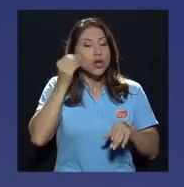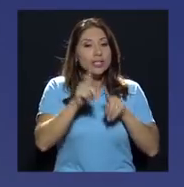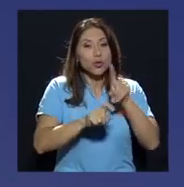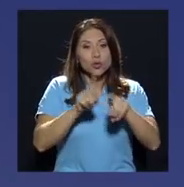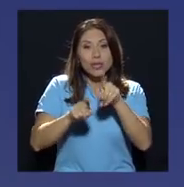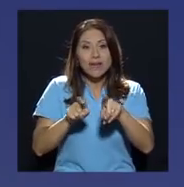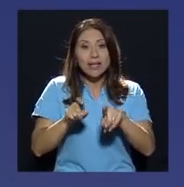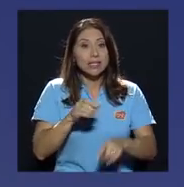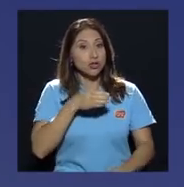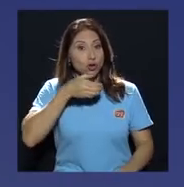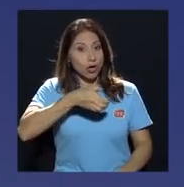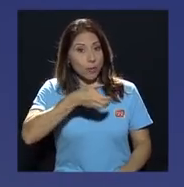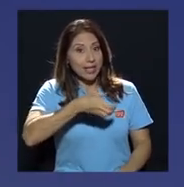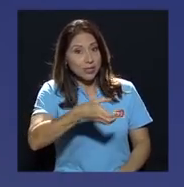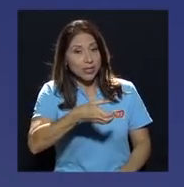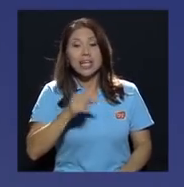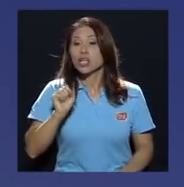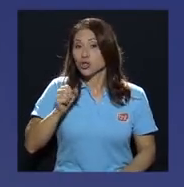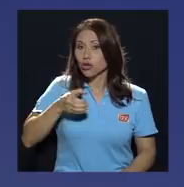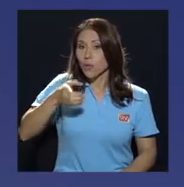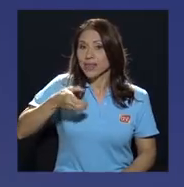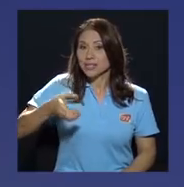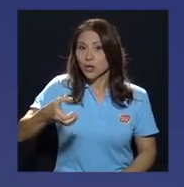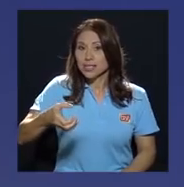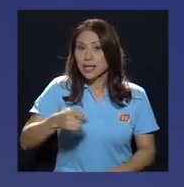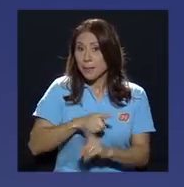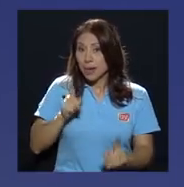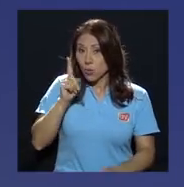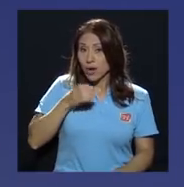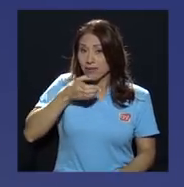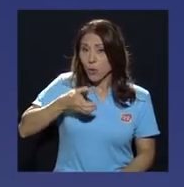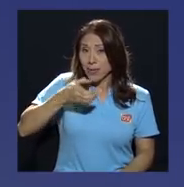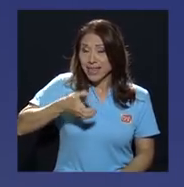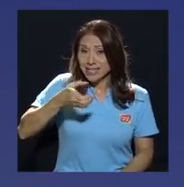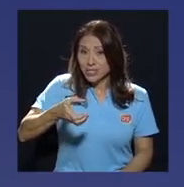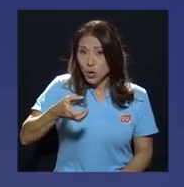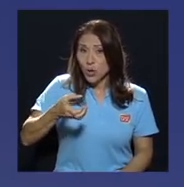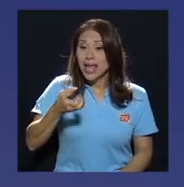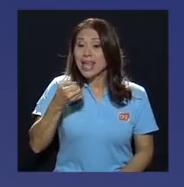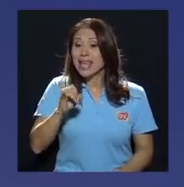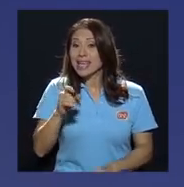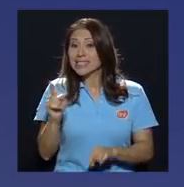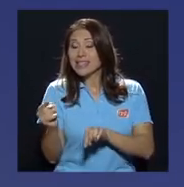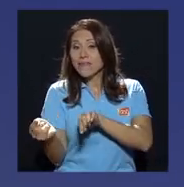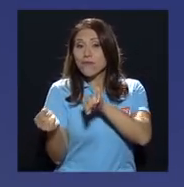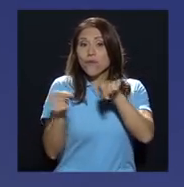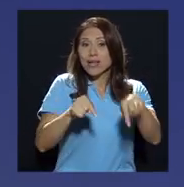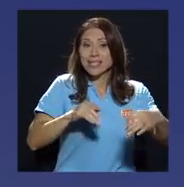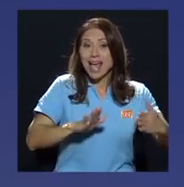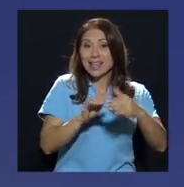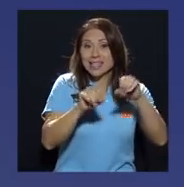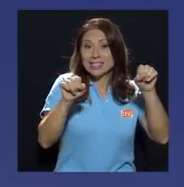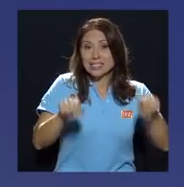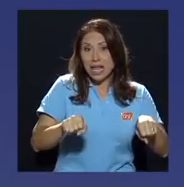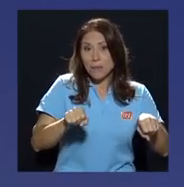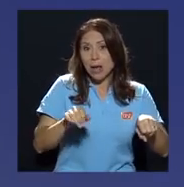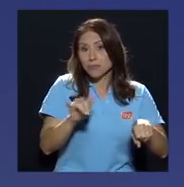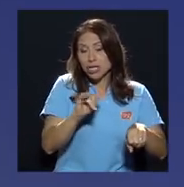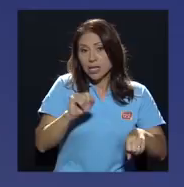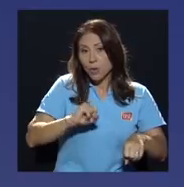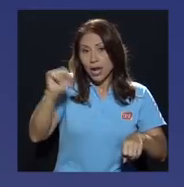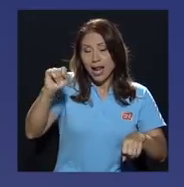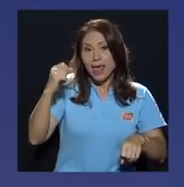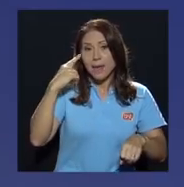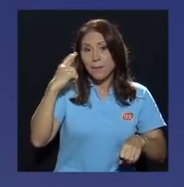recomendaciones con recomendaciones pero una recomendación que en todo caso si fuese así ante el sistema está por